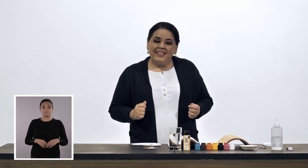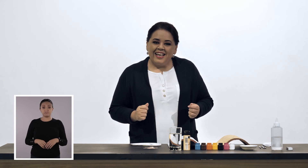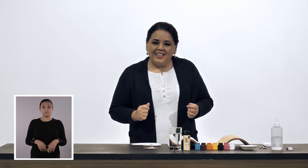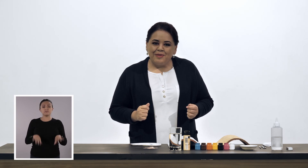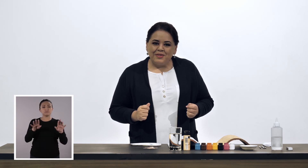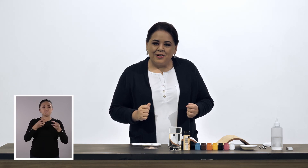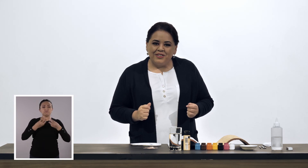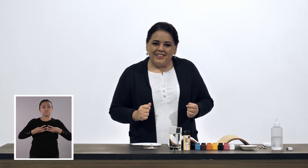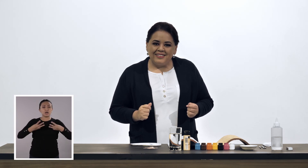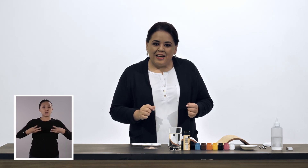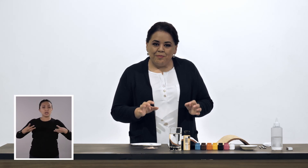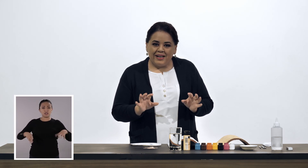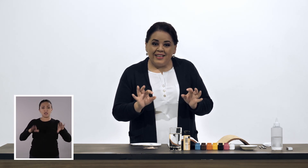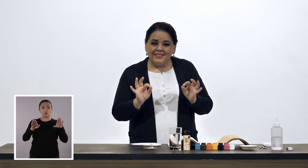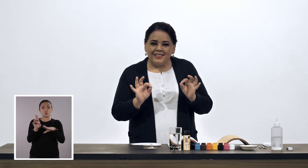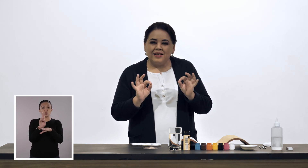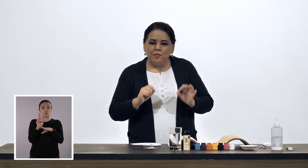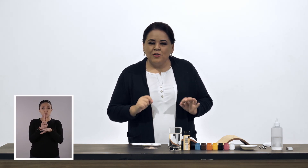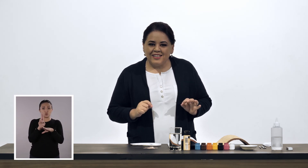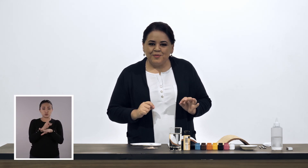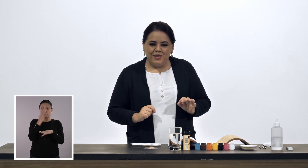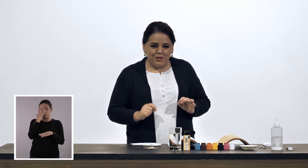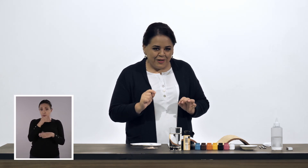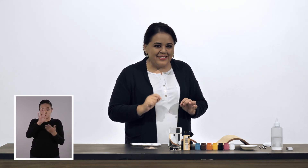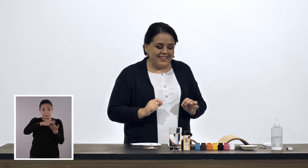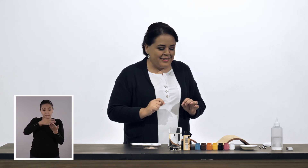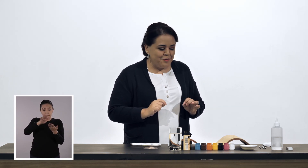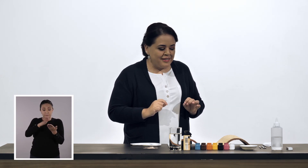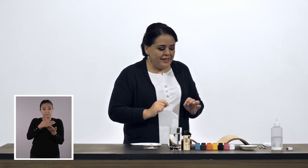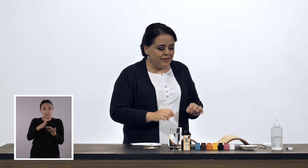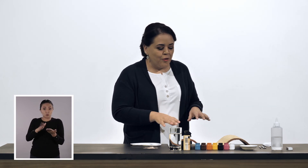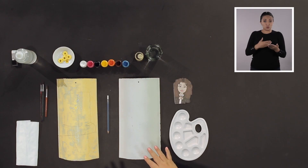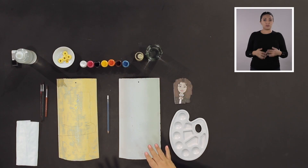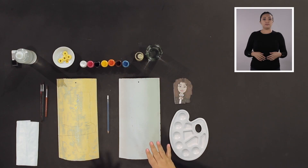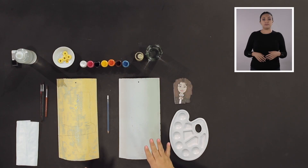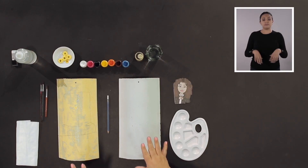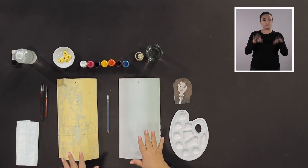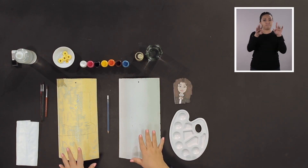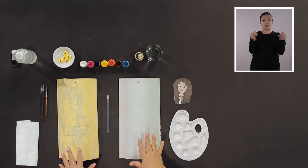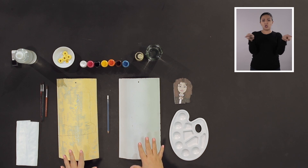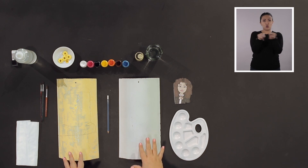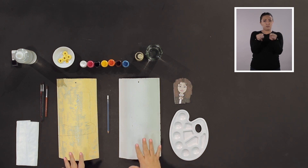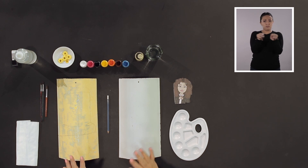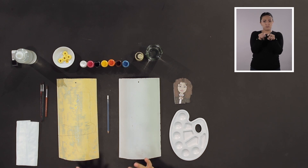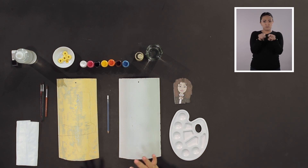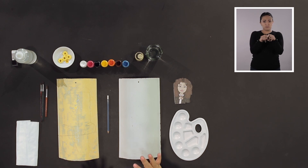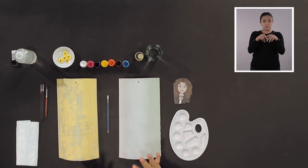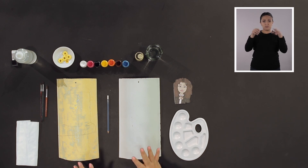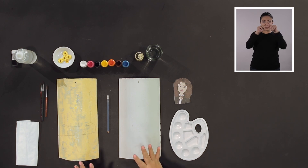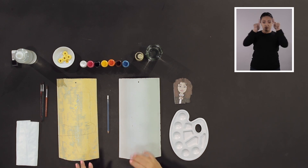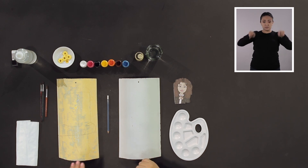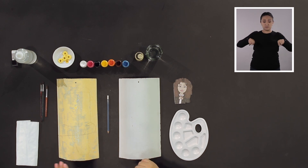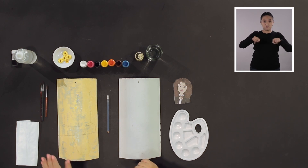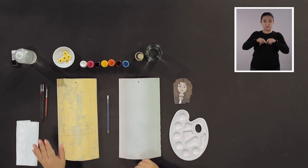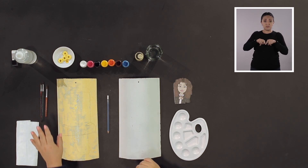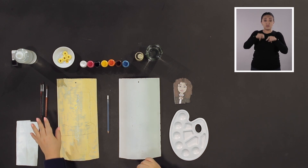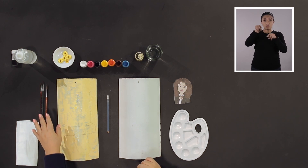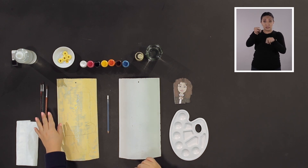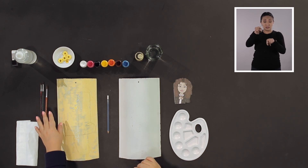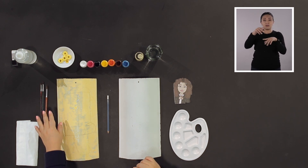¿Qué materiales vamos a utilizar para estas hermosas pinturas que estamos haciendo? Estamos utilizando una teja.